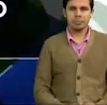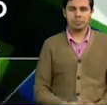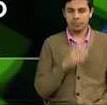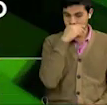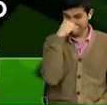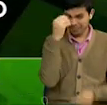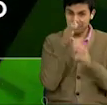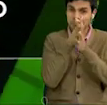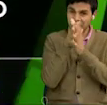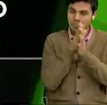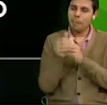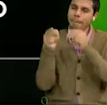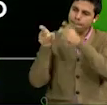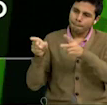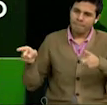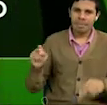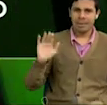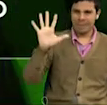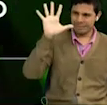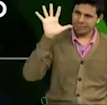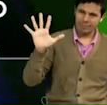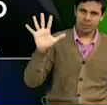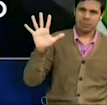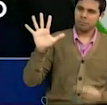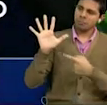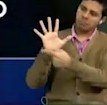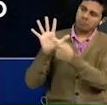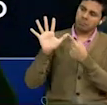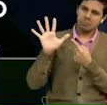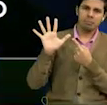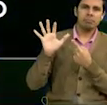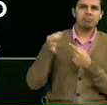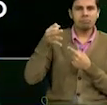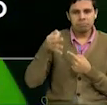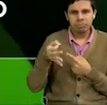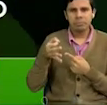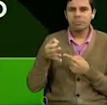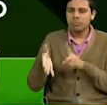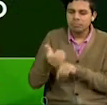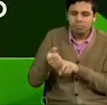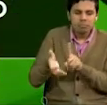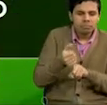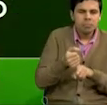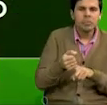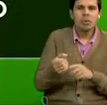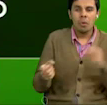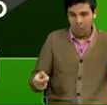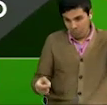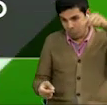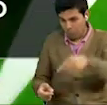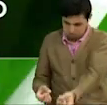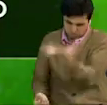Cinco individuos han sido hasta el momento sus restos encontrados en el sitio de la